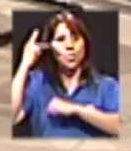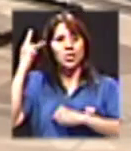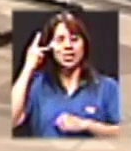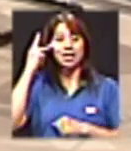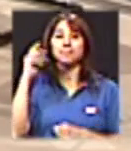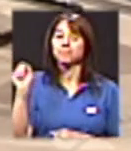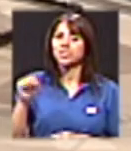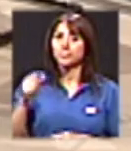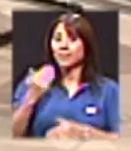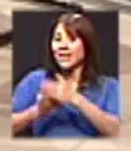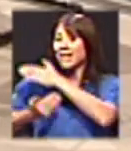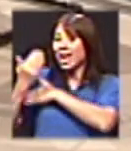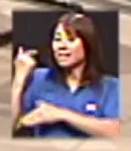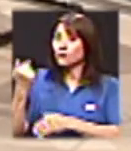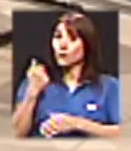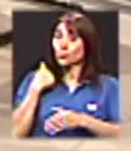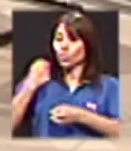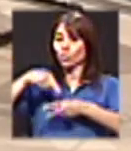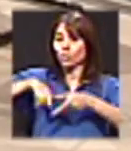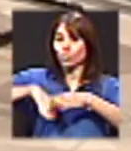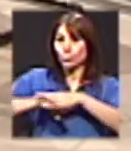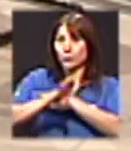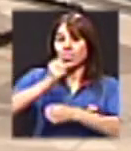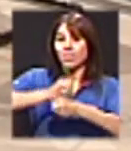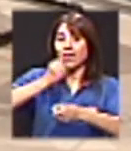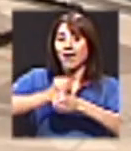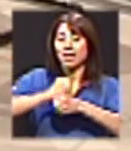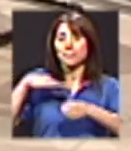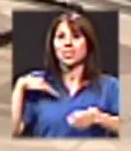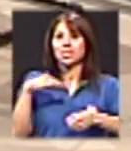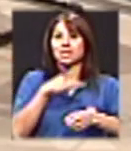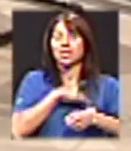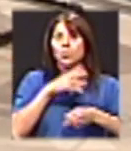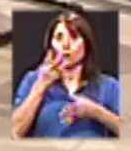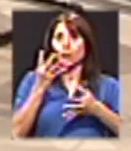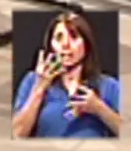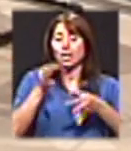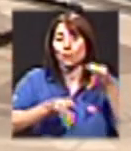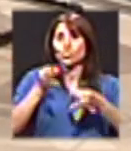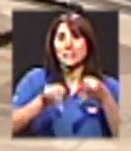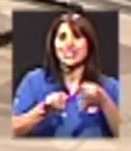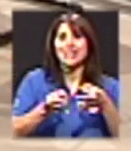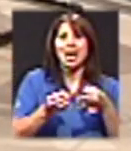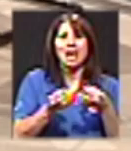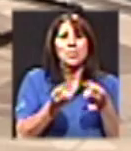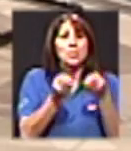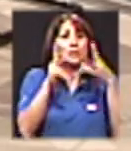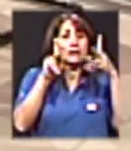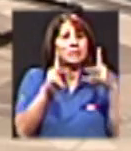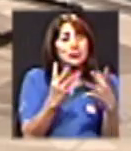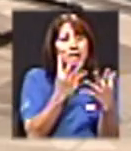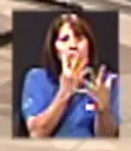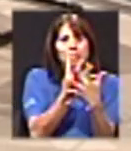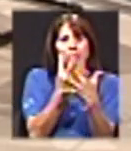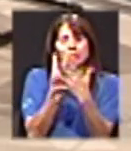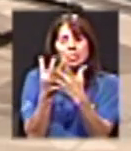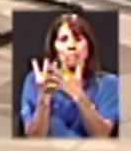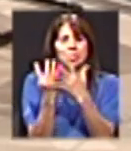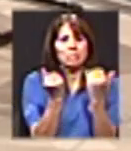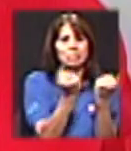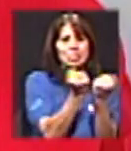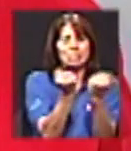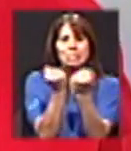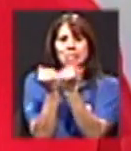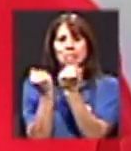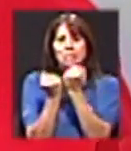yo ingresé al Ministerio de Justicia había una sobrepoblación de alrededor del 20%. Entonces uno empieza a darse cuenta que estás en el límite,